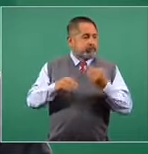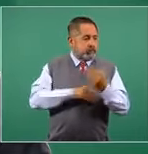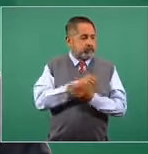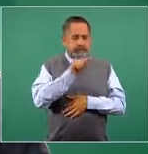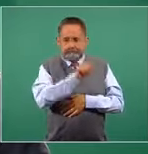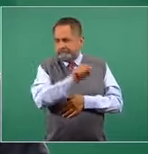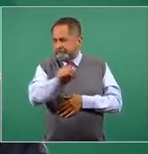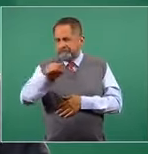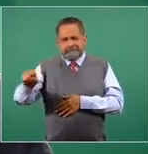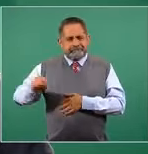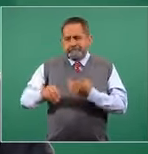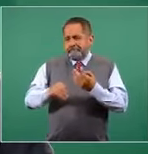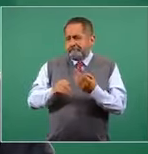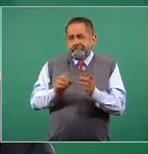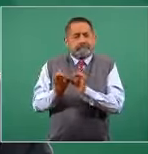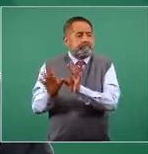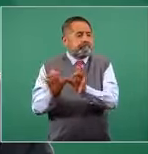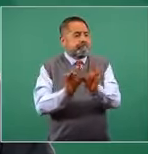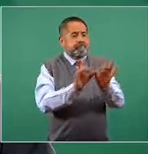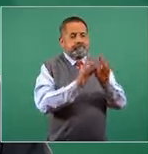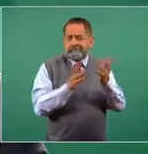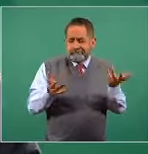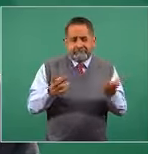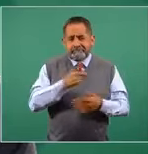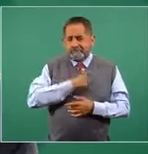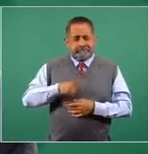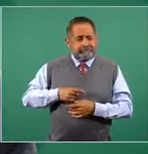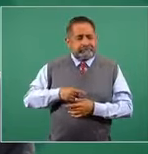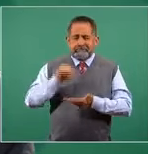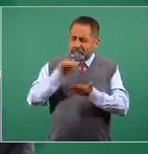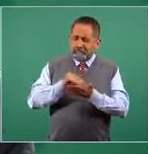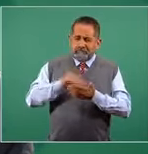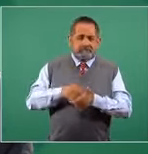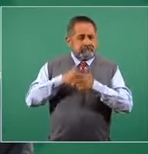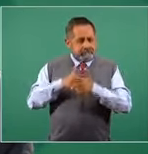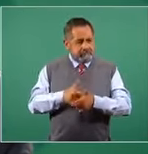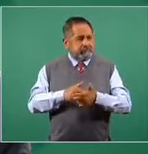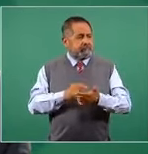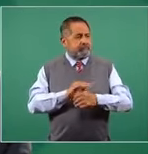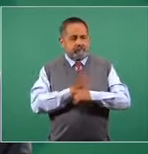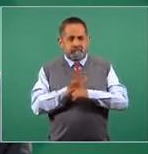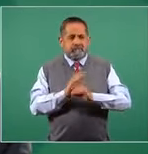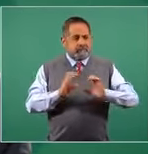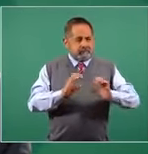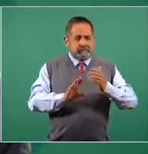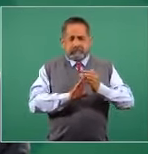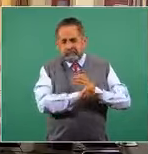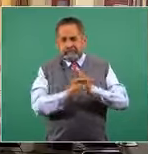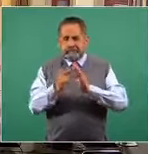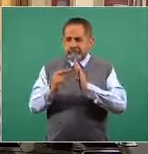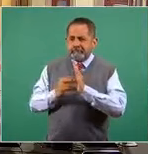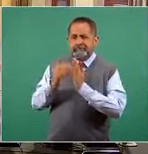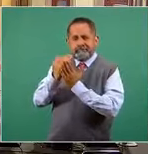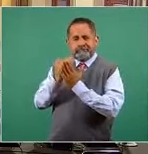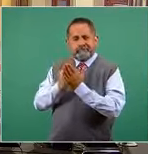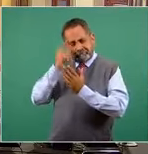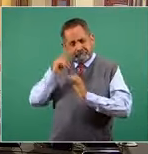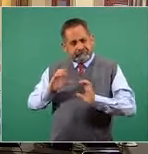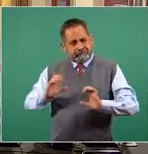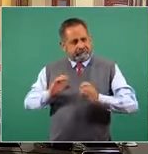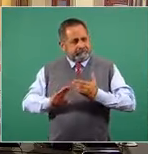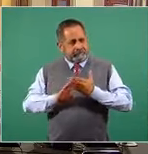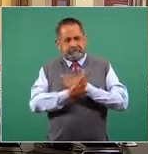momento, todas las personas debemos seguir las recomendaciones generales y particulares de